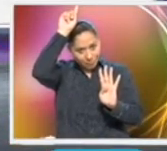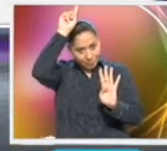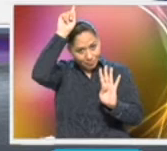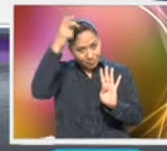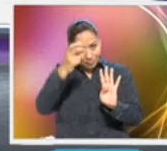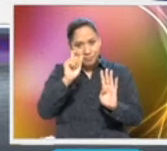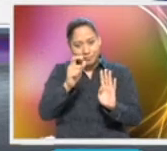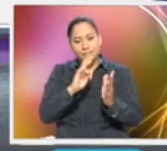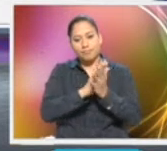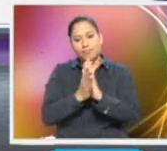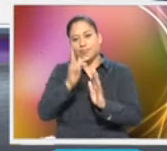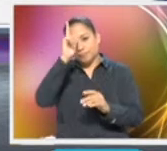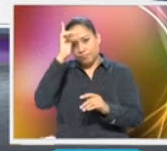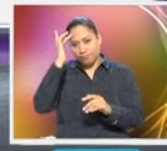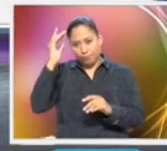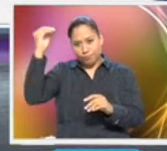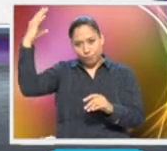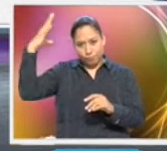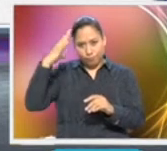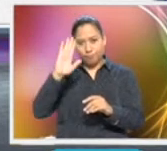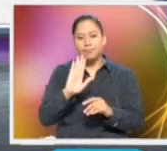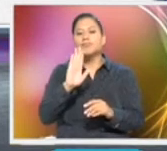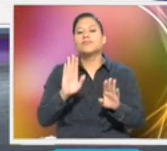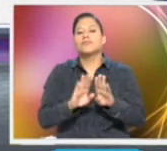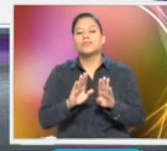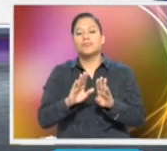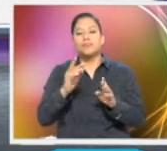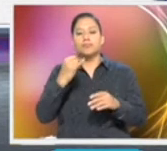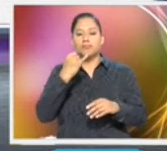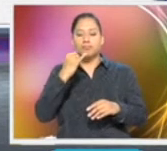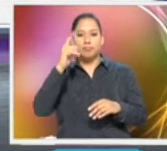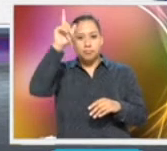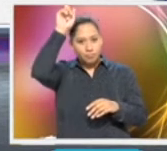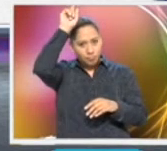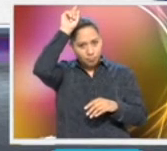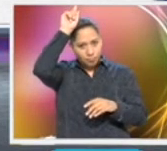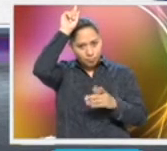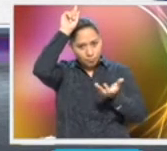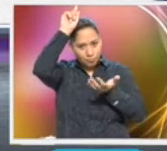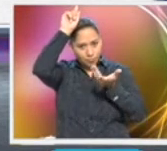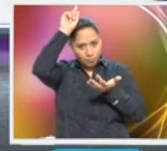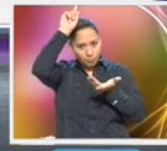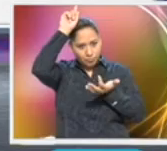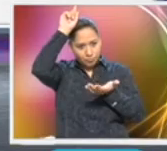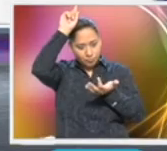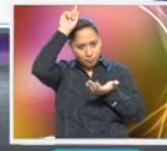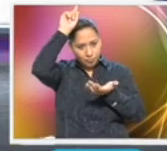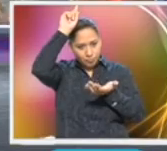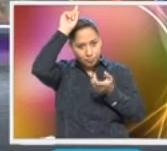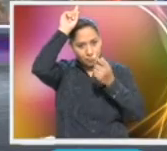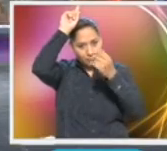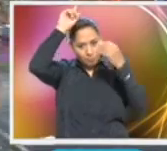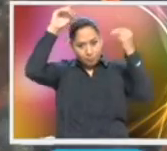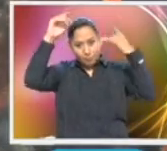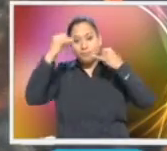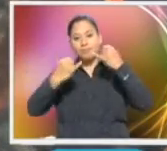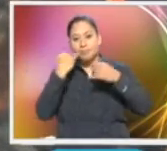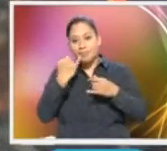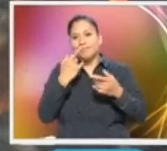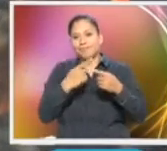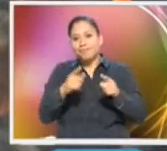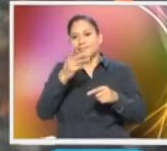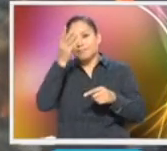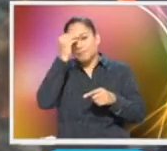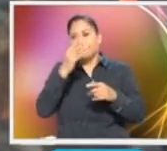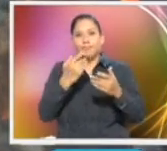es el símbolo del Espíritu Santo. Ok. Que son las famosas lenguas de fuego, que a su vez son las lenguas en las que pueden